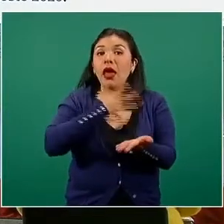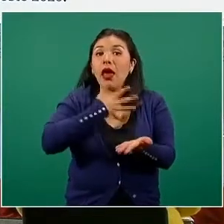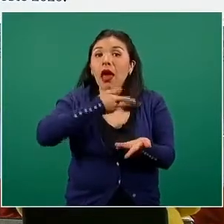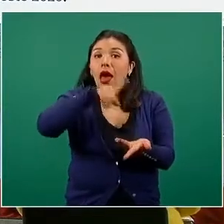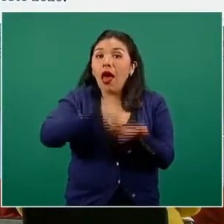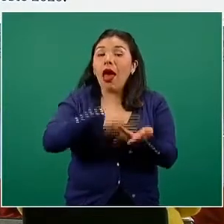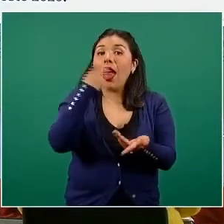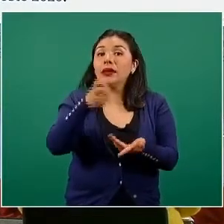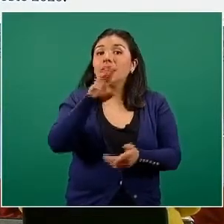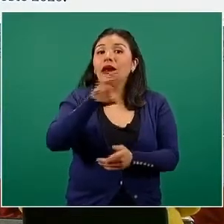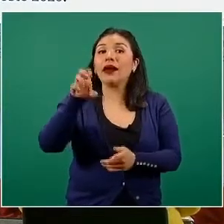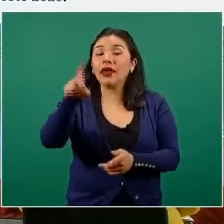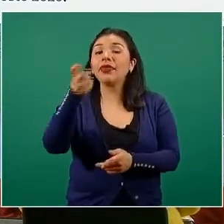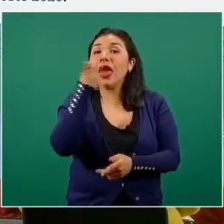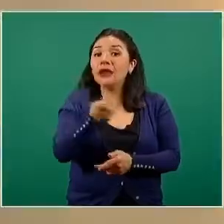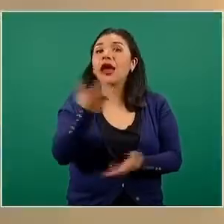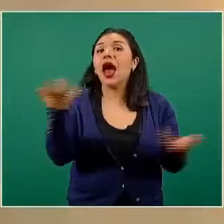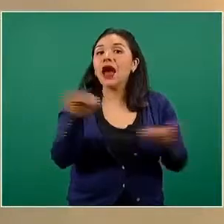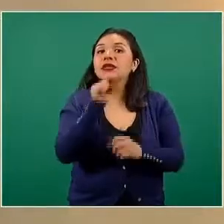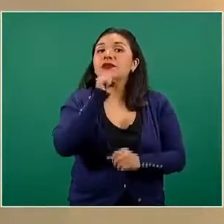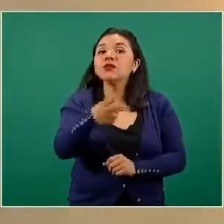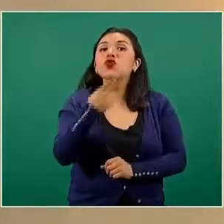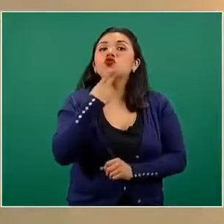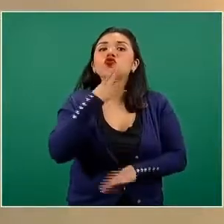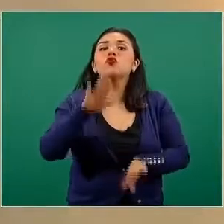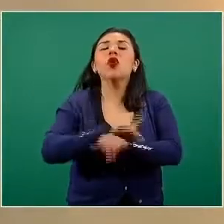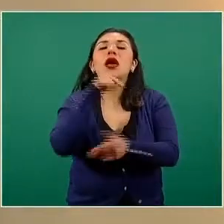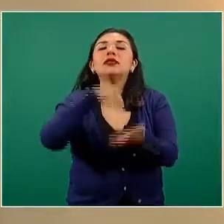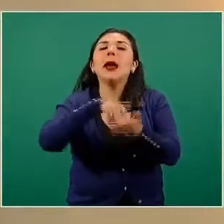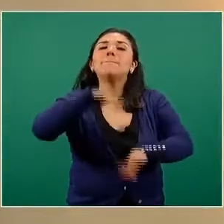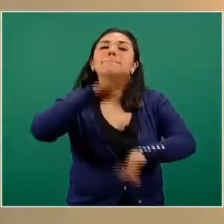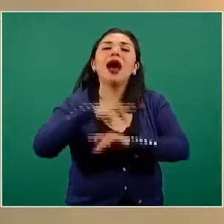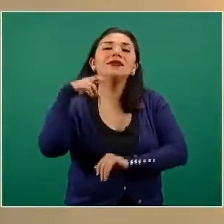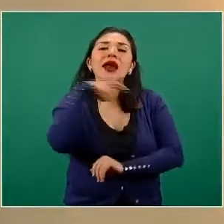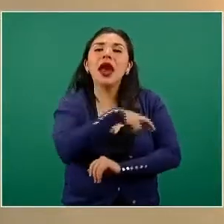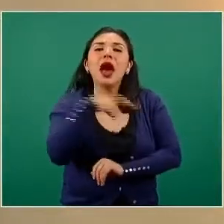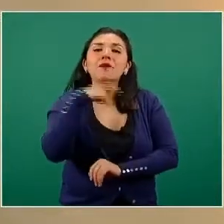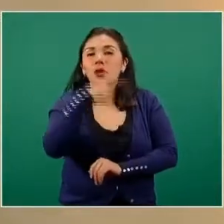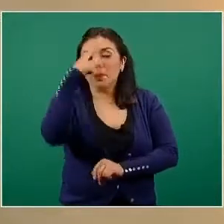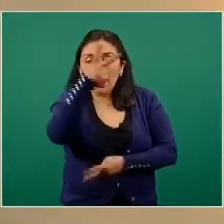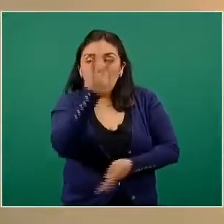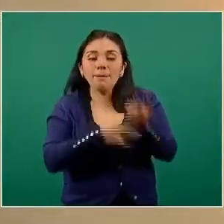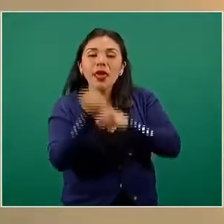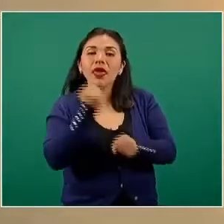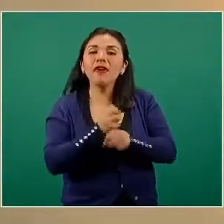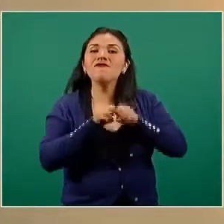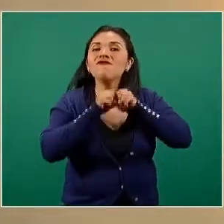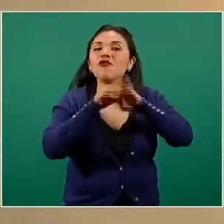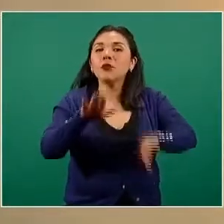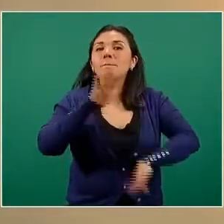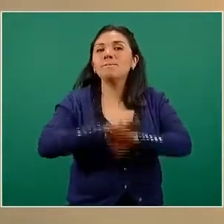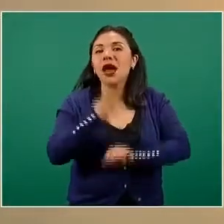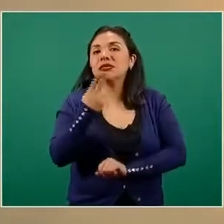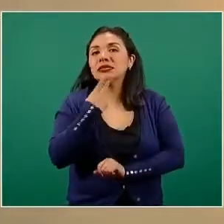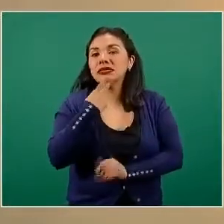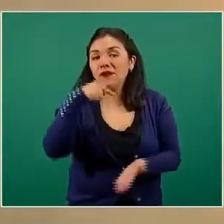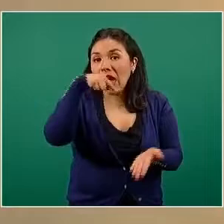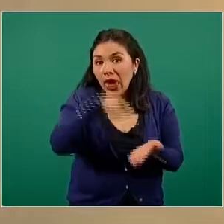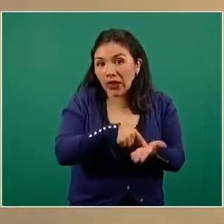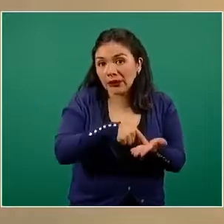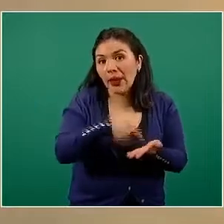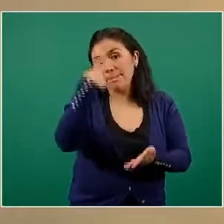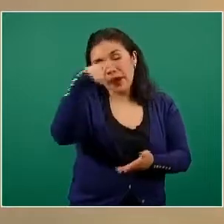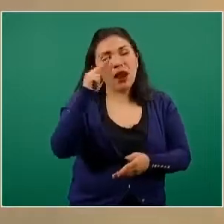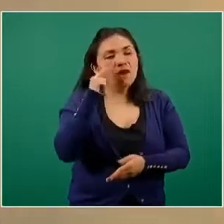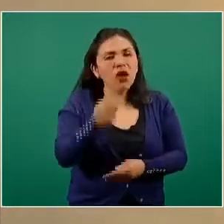rápidamente en esta red y es la que se ha usado por su oportunidad, es la que se ha usado como la fuente principal para el ejercicio de exceso